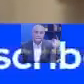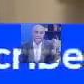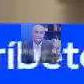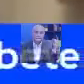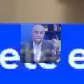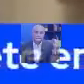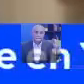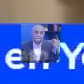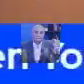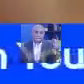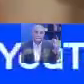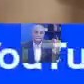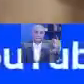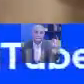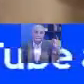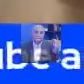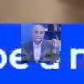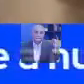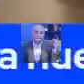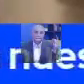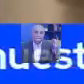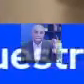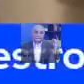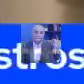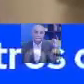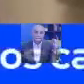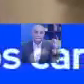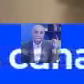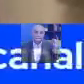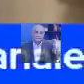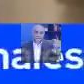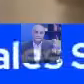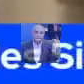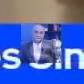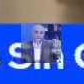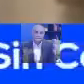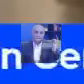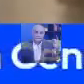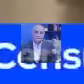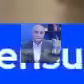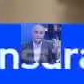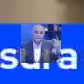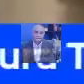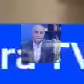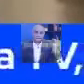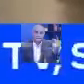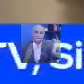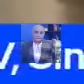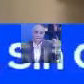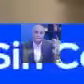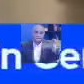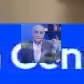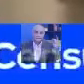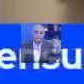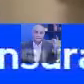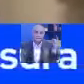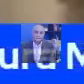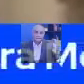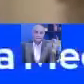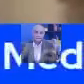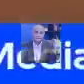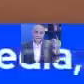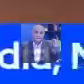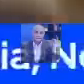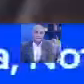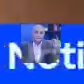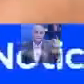del perfil es el tamaño de los ataques. Obviamente, lo que está construyendo ahorita, un nuevo tipo de